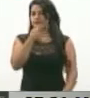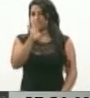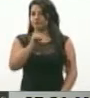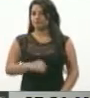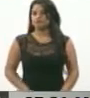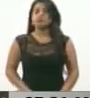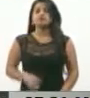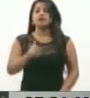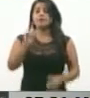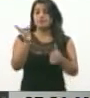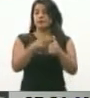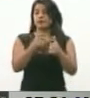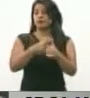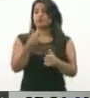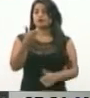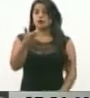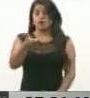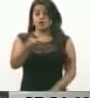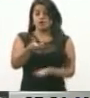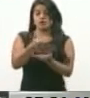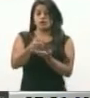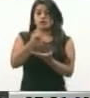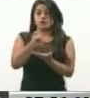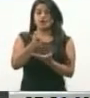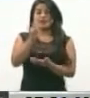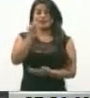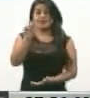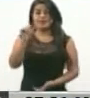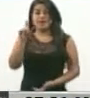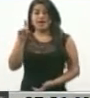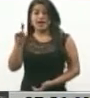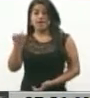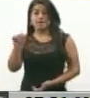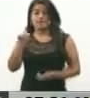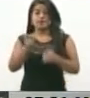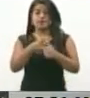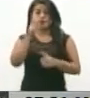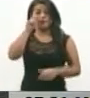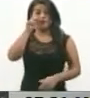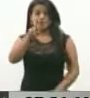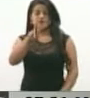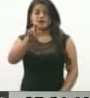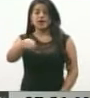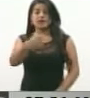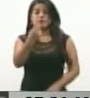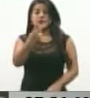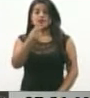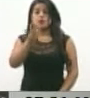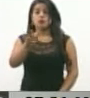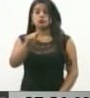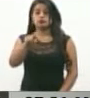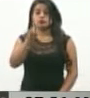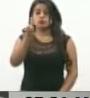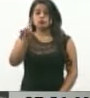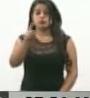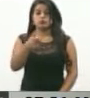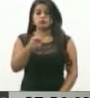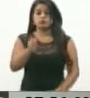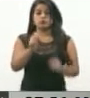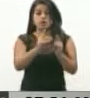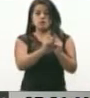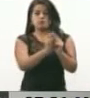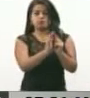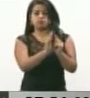Paso 1. Con el control remoto TDA, sintoniza TVs en el canal 24.1 y espera a que cargue la